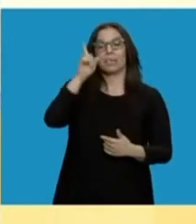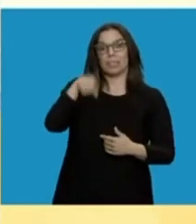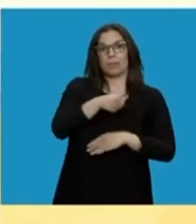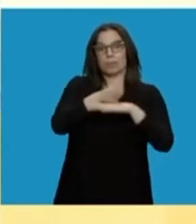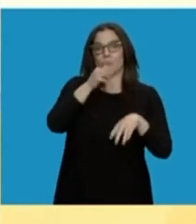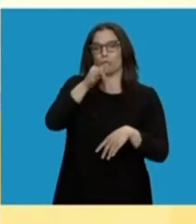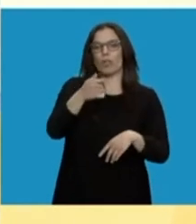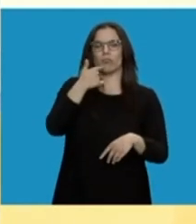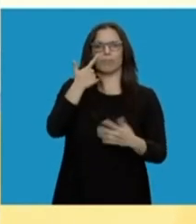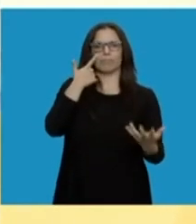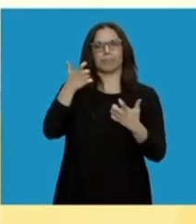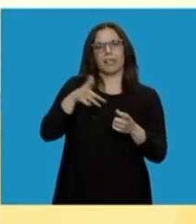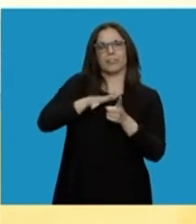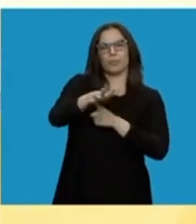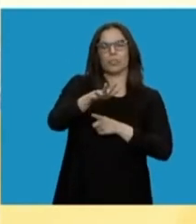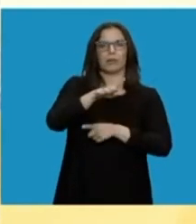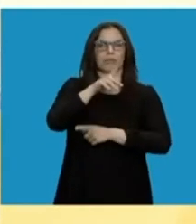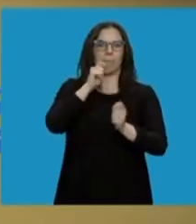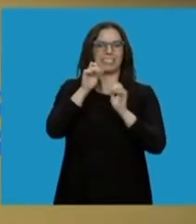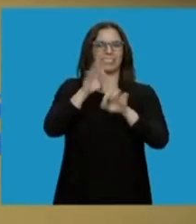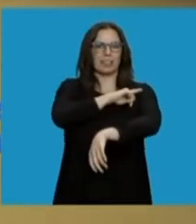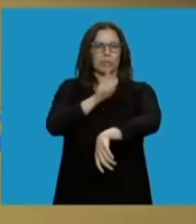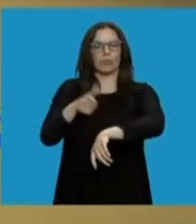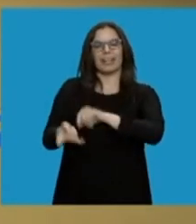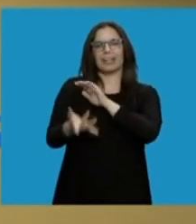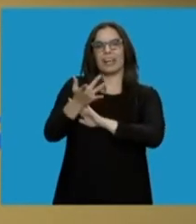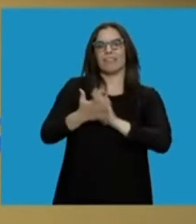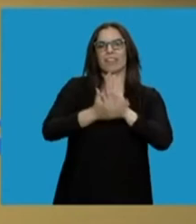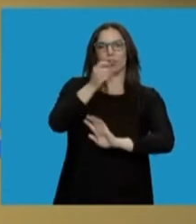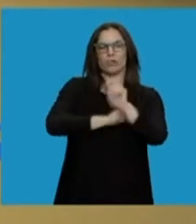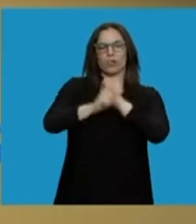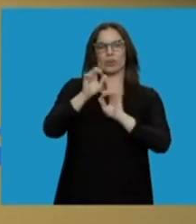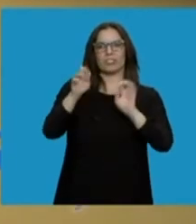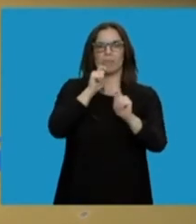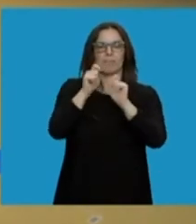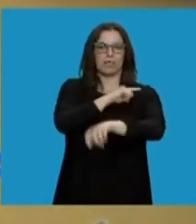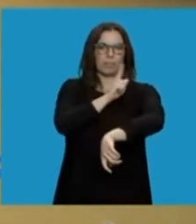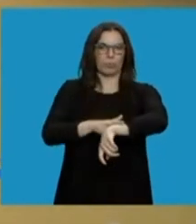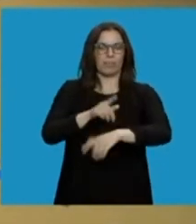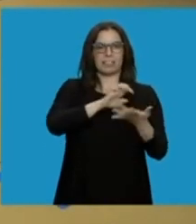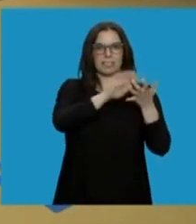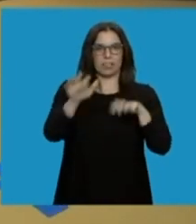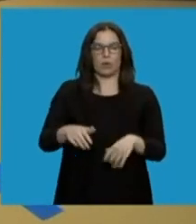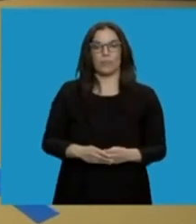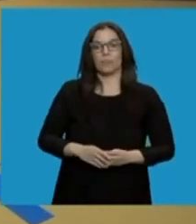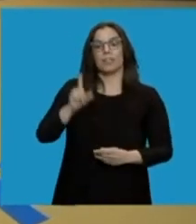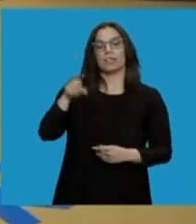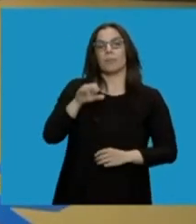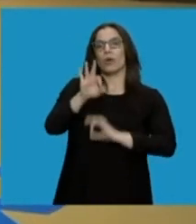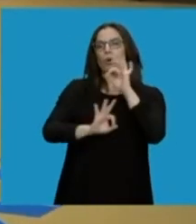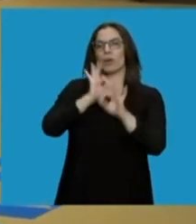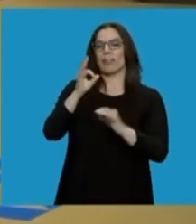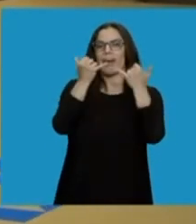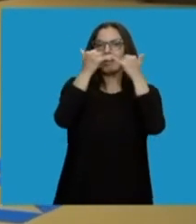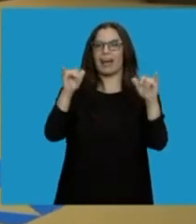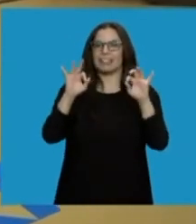contribución a la prensa deportiva como creador de la Federación de Asociaciones de la Prensa Deportiva de Castilla y León y organizador de las